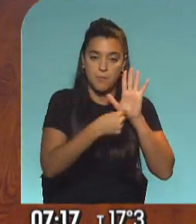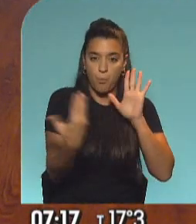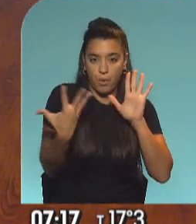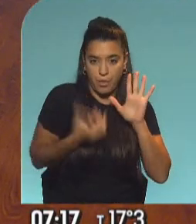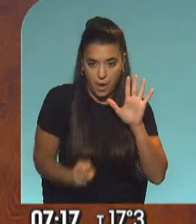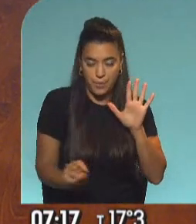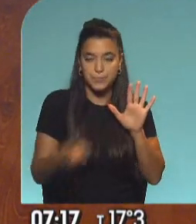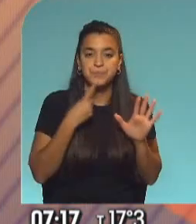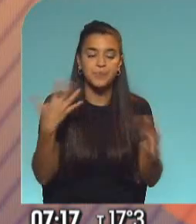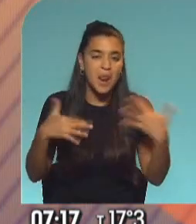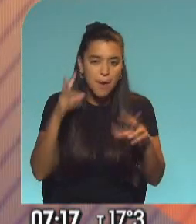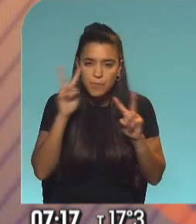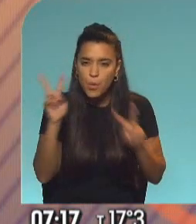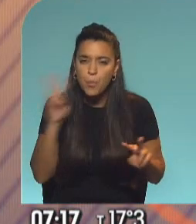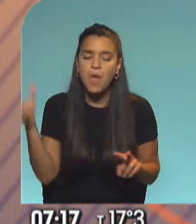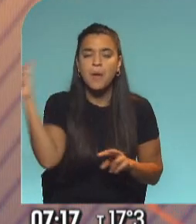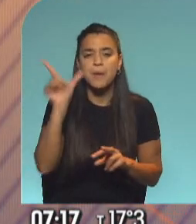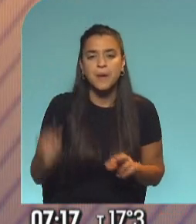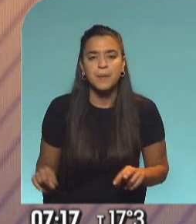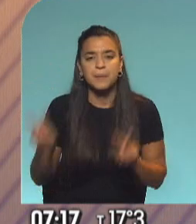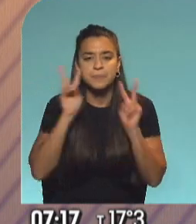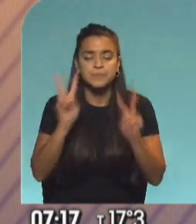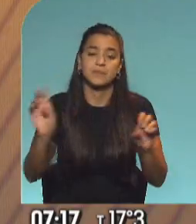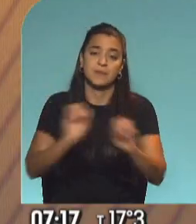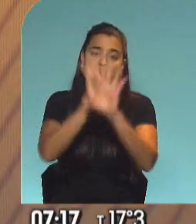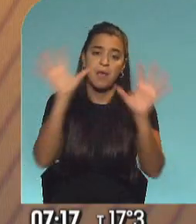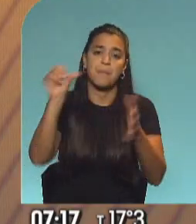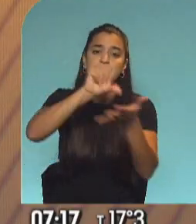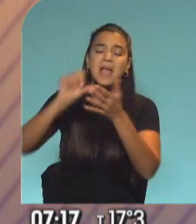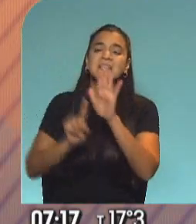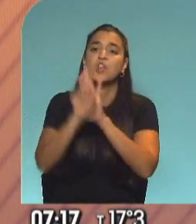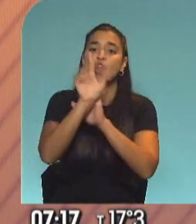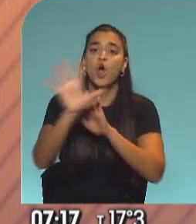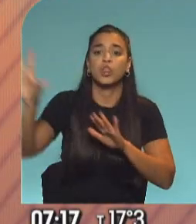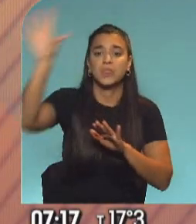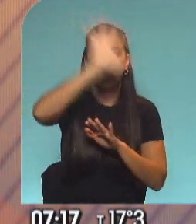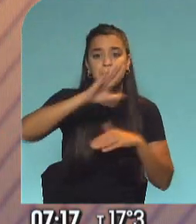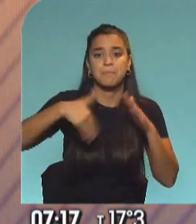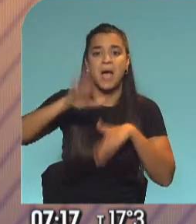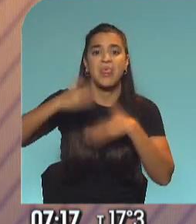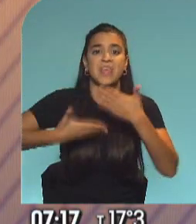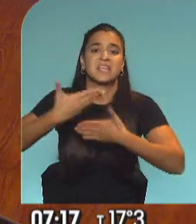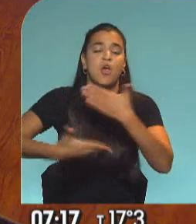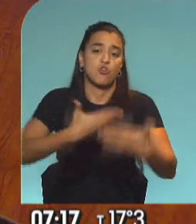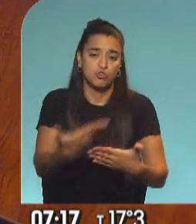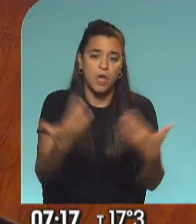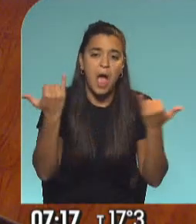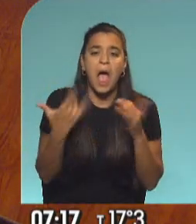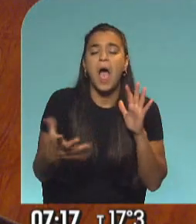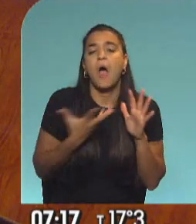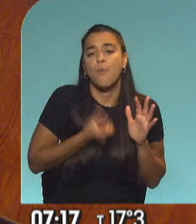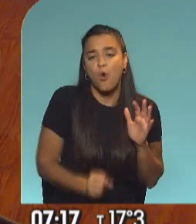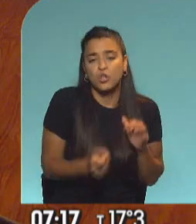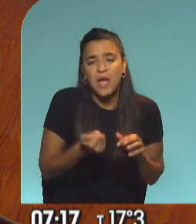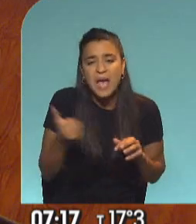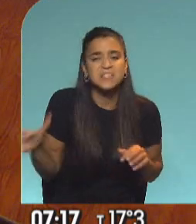mira en rápido pantallazo el mapa, la conclusión es clara. Los países del norte, es decir, los países más desarrollados, tienen el aborto